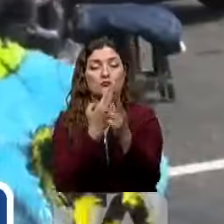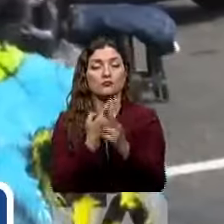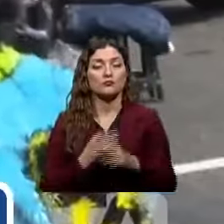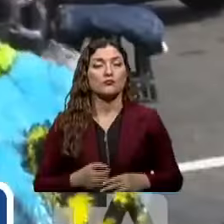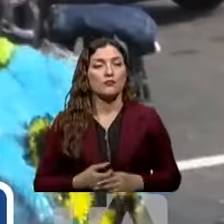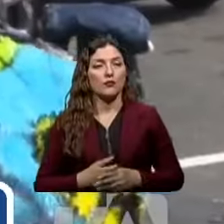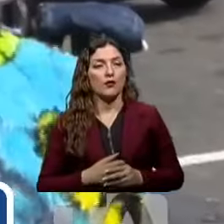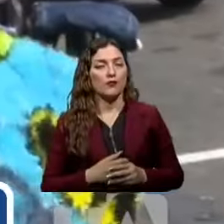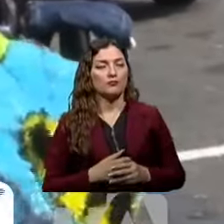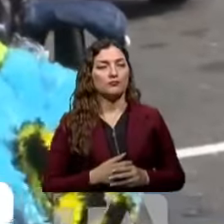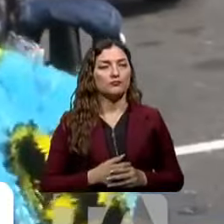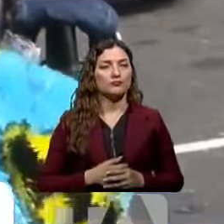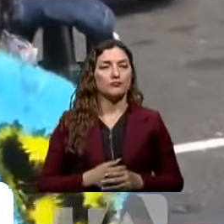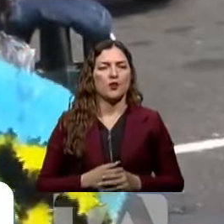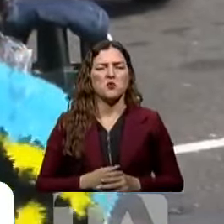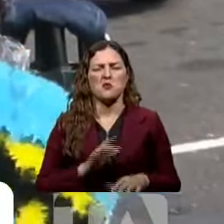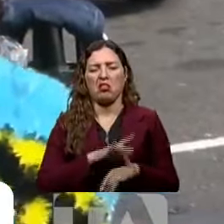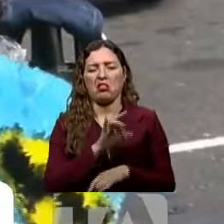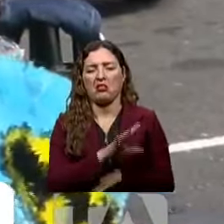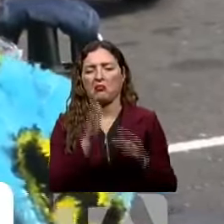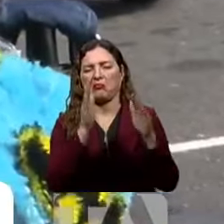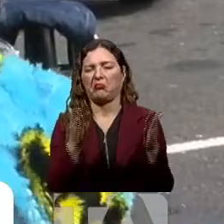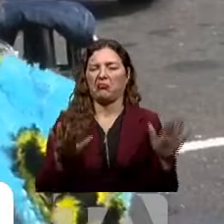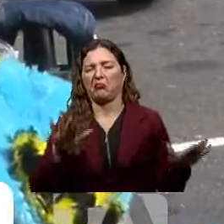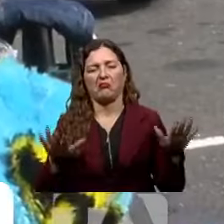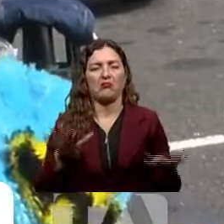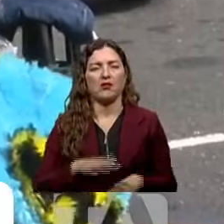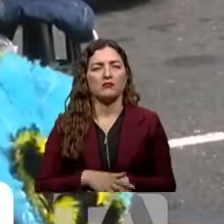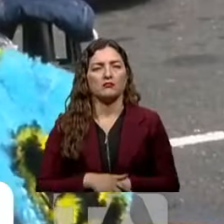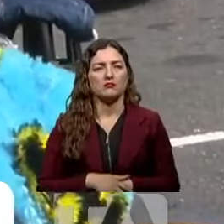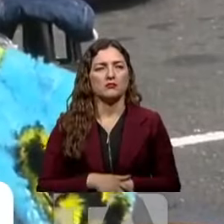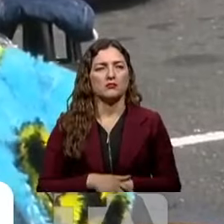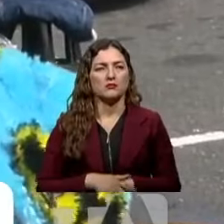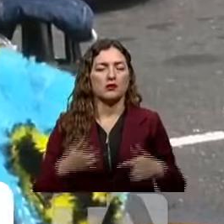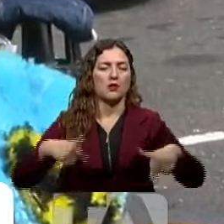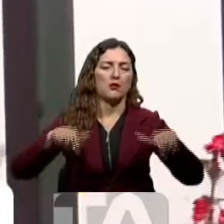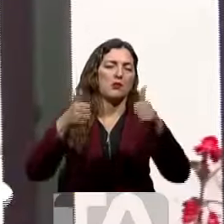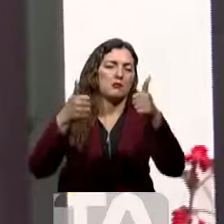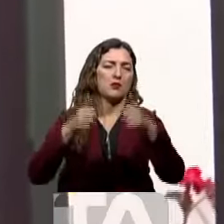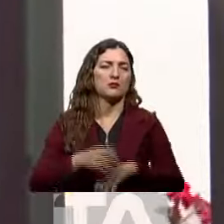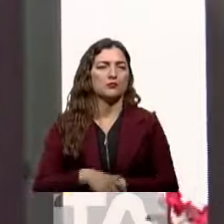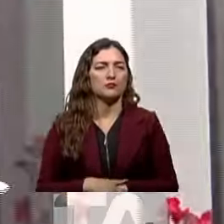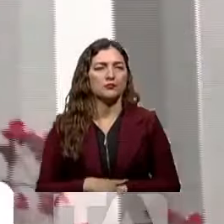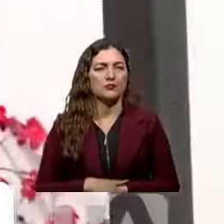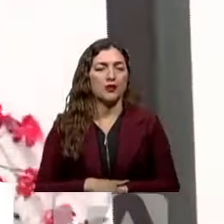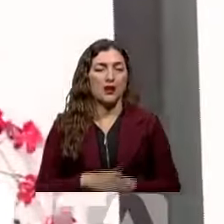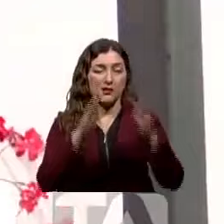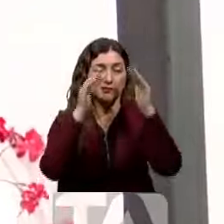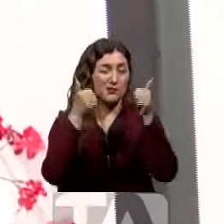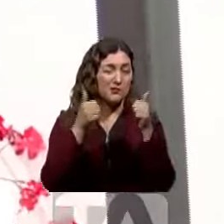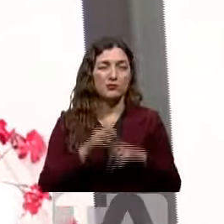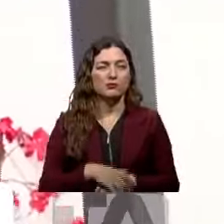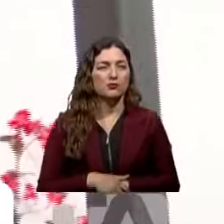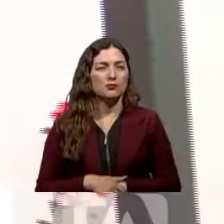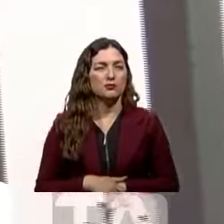respondieron. Medio abandonado todo eso. Lo que ahorita están es más acá, esta parte de acá arriba está bien. No está tan bueno. O sea, no tienen